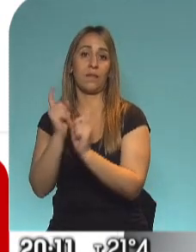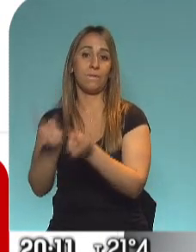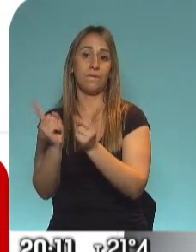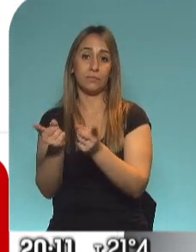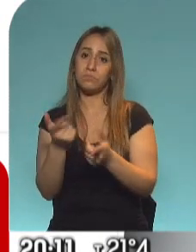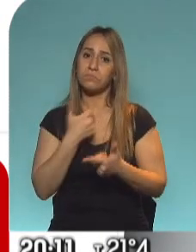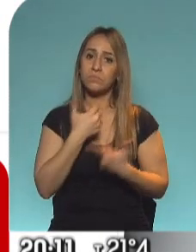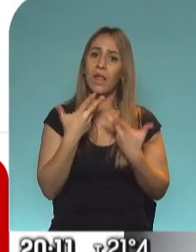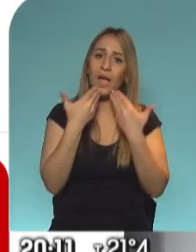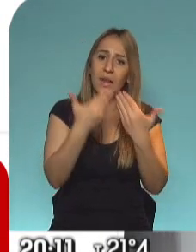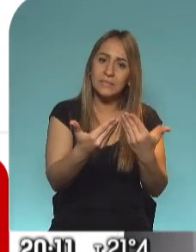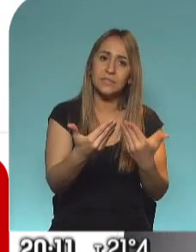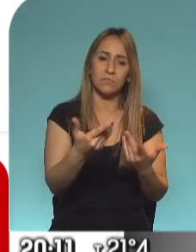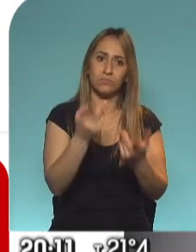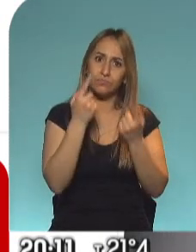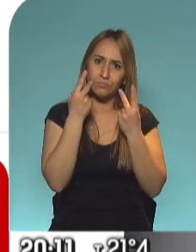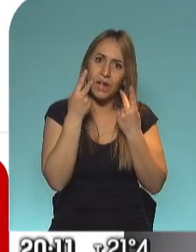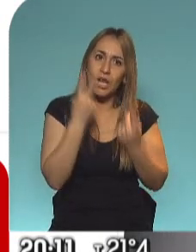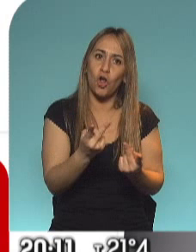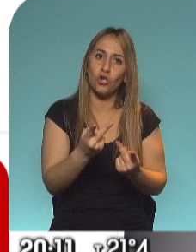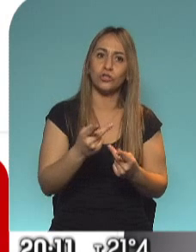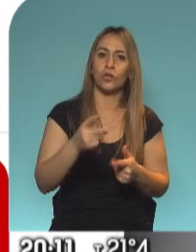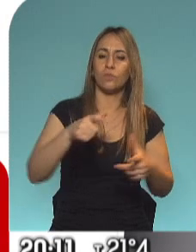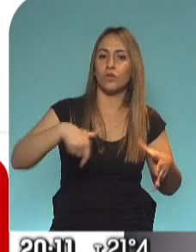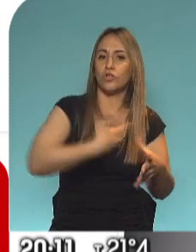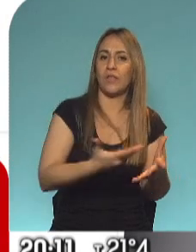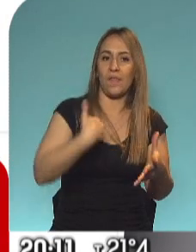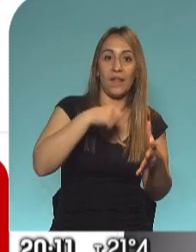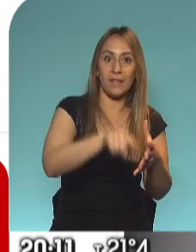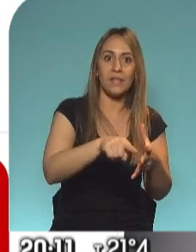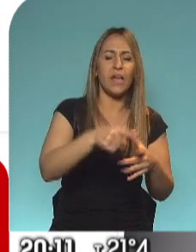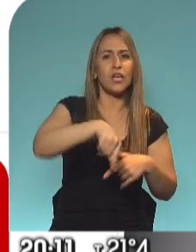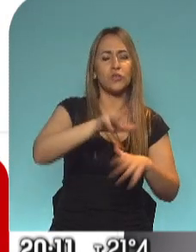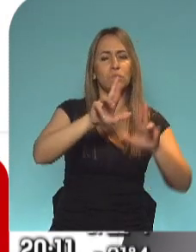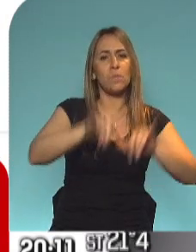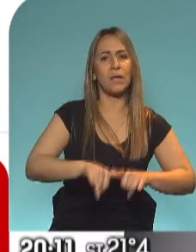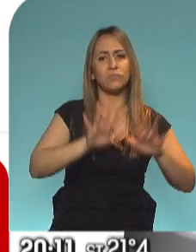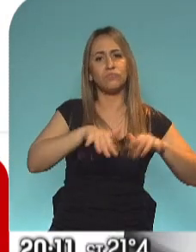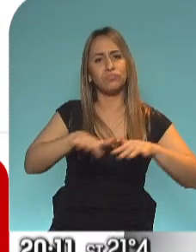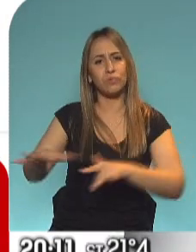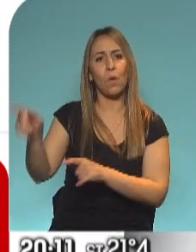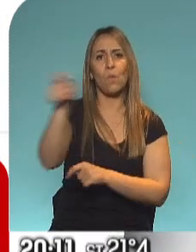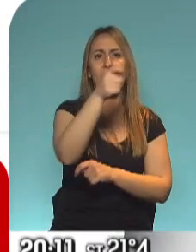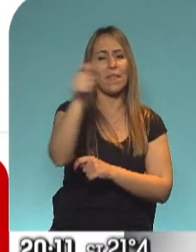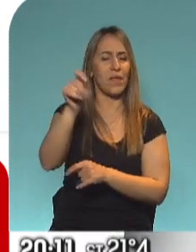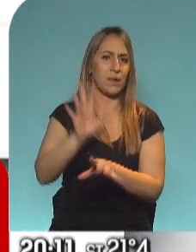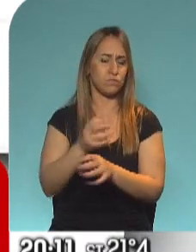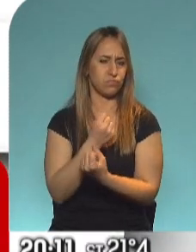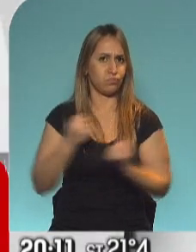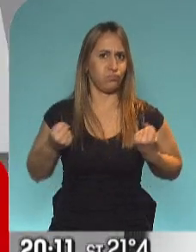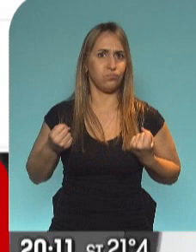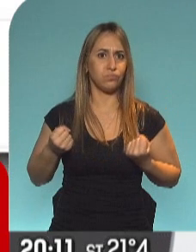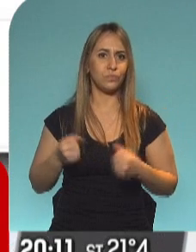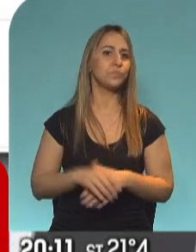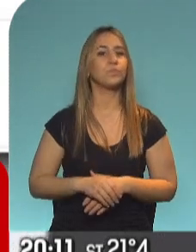pacíficamente han defendido la institucionalidad, levantando sus banderas. Conmueve esta Argentina valiente. Contábamos ayer que muchos se expresaron